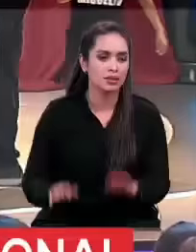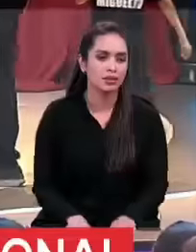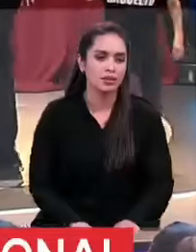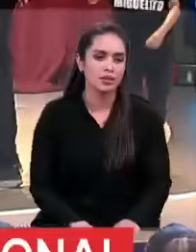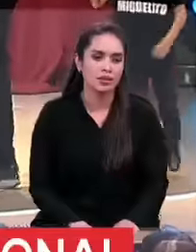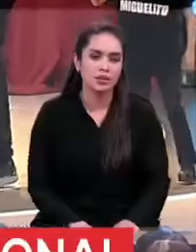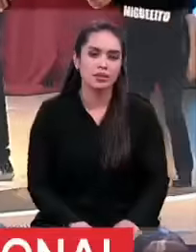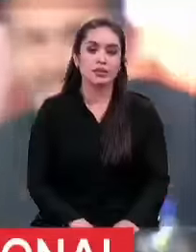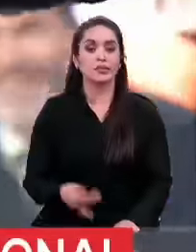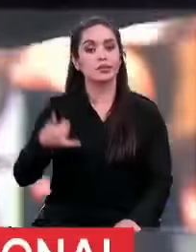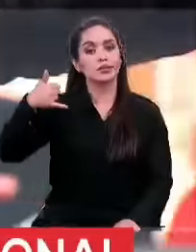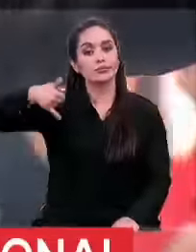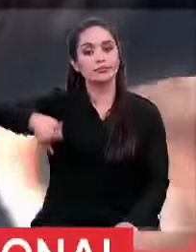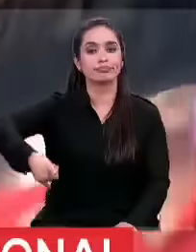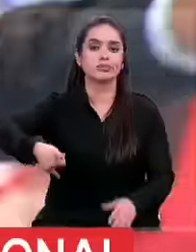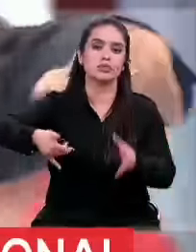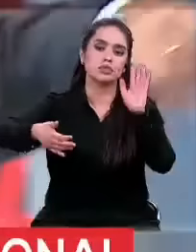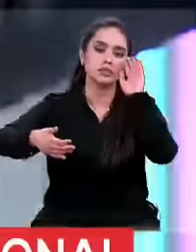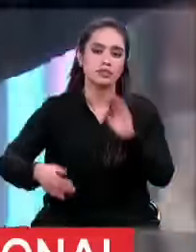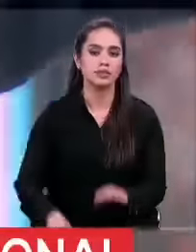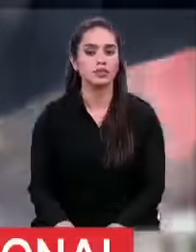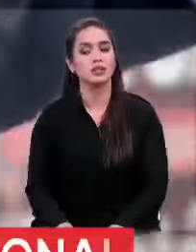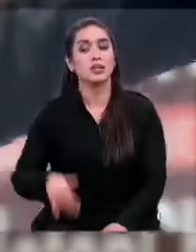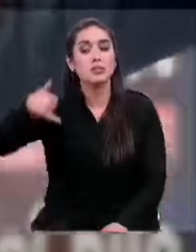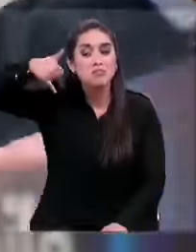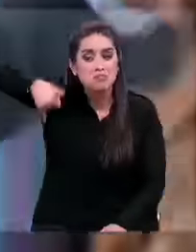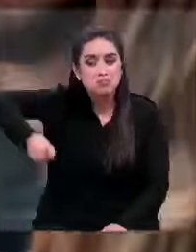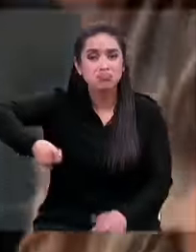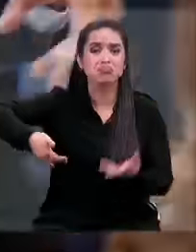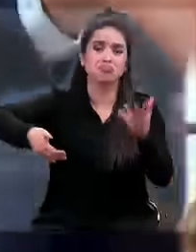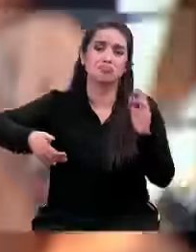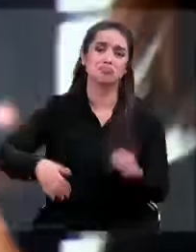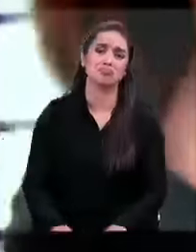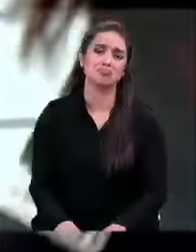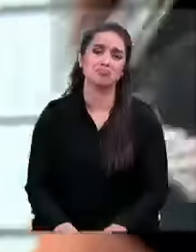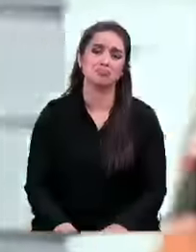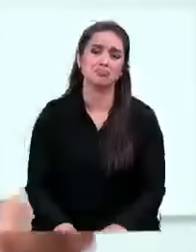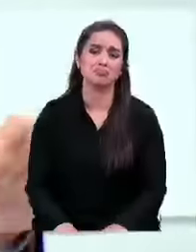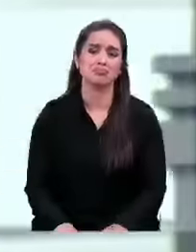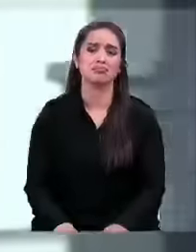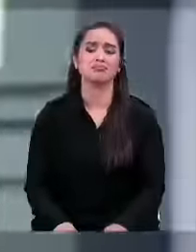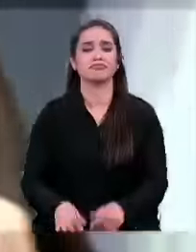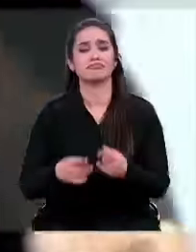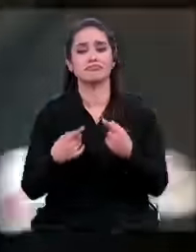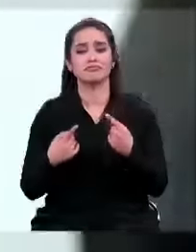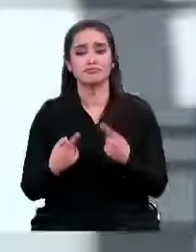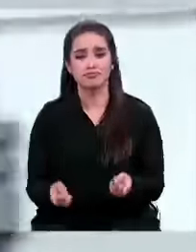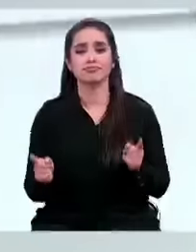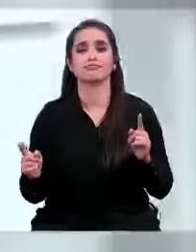Oye, me cortó. Ahora les quedó claro a preparar al chile la sección de Paola y Miguelito.